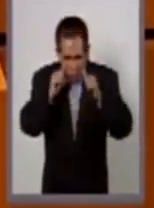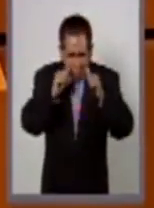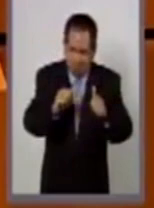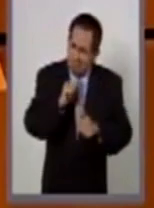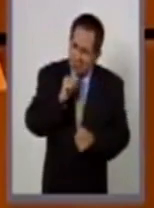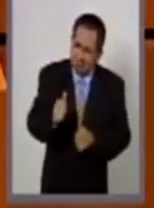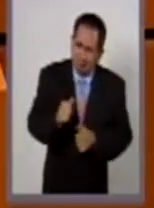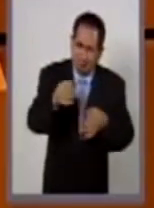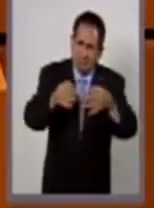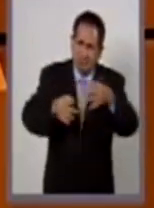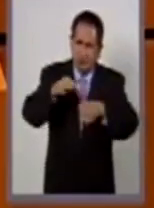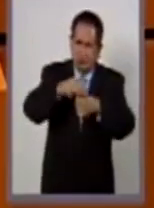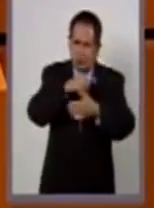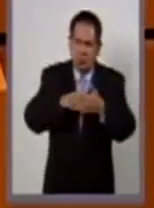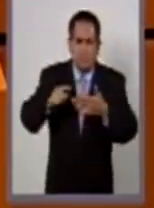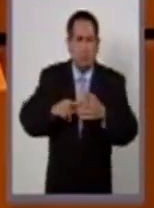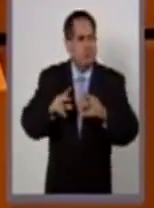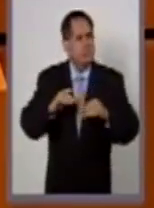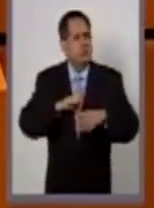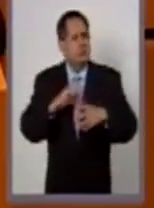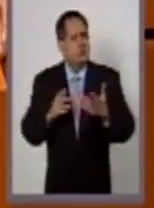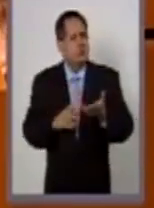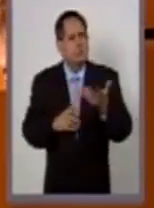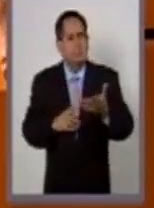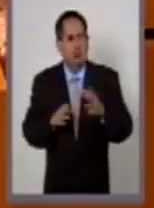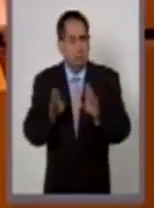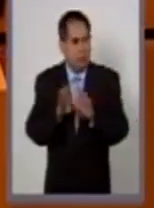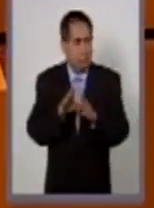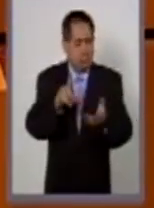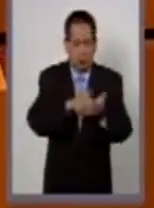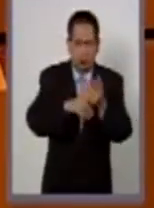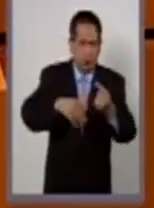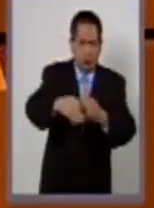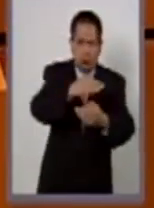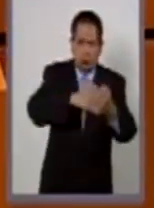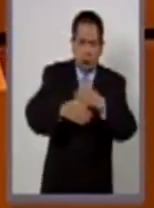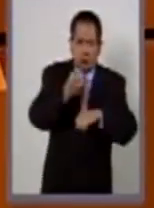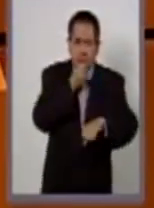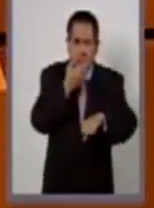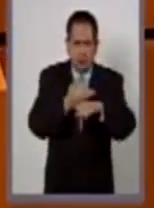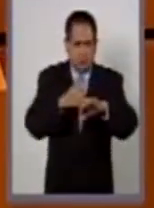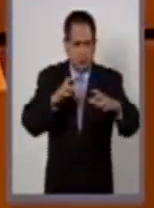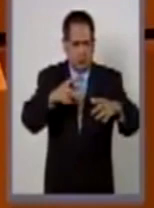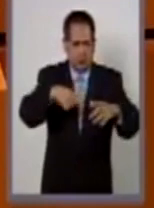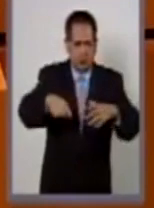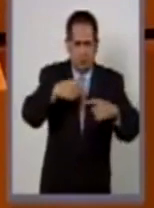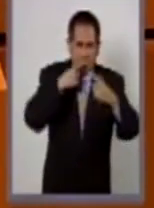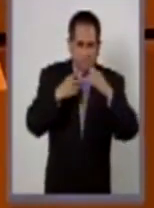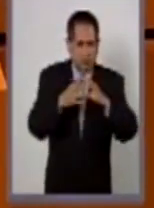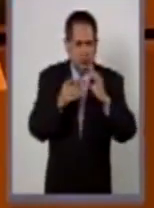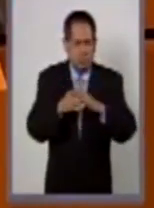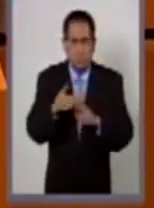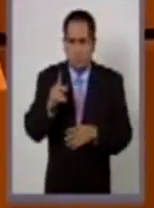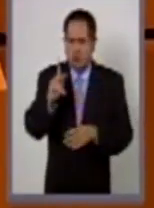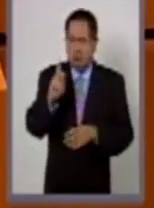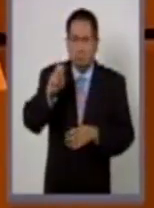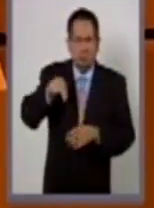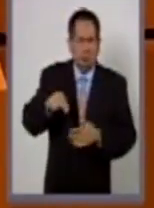electoral, nunca vio que todos los secretarios de Estado de Peña